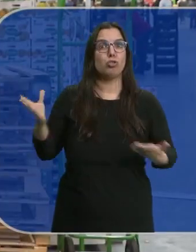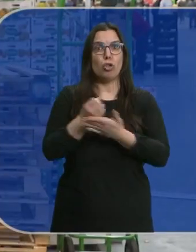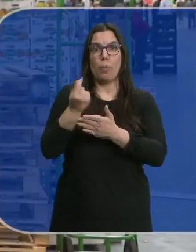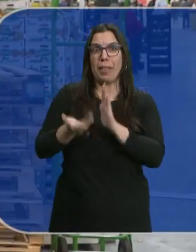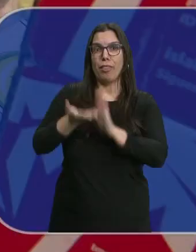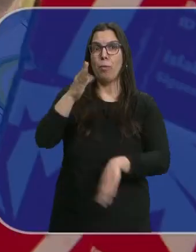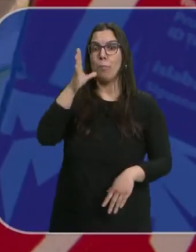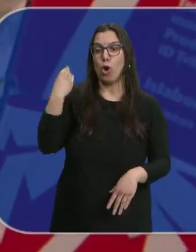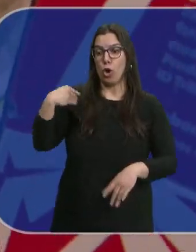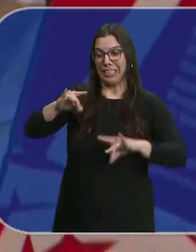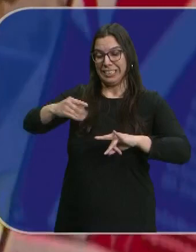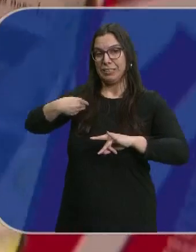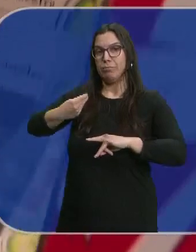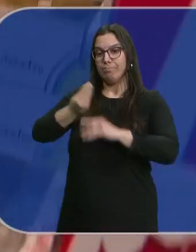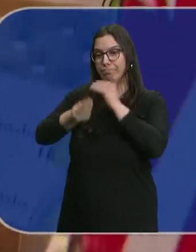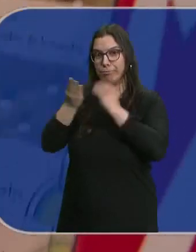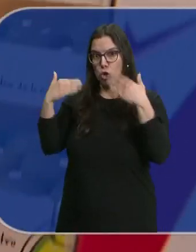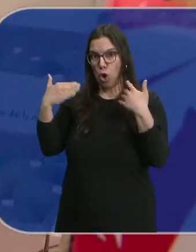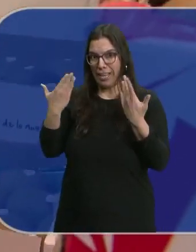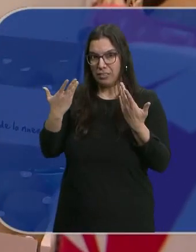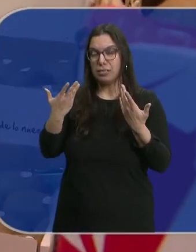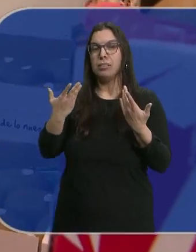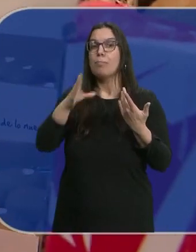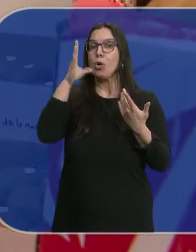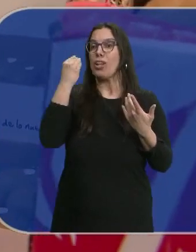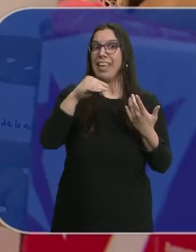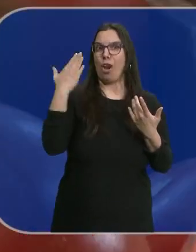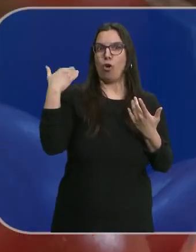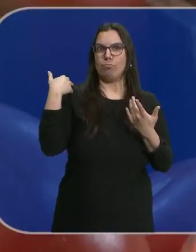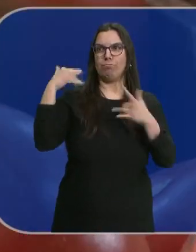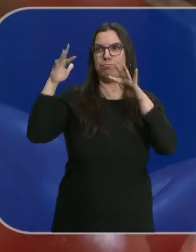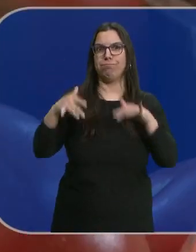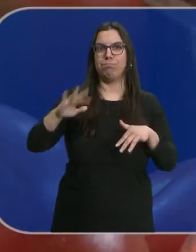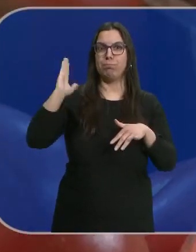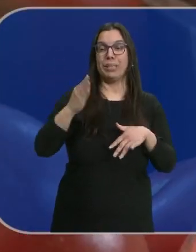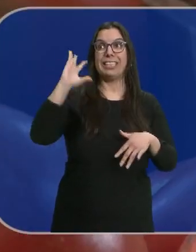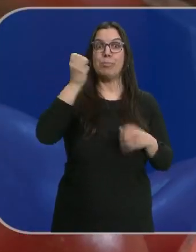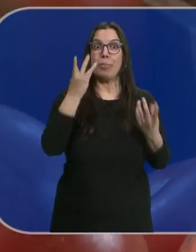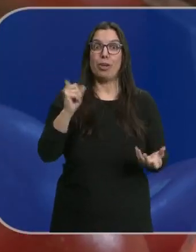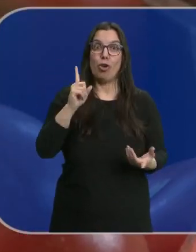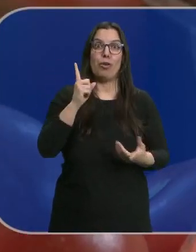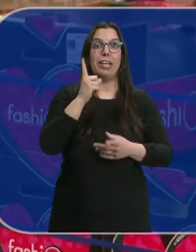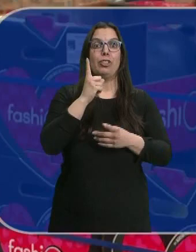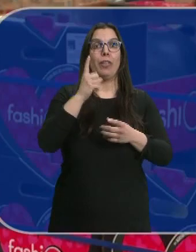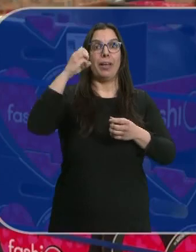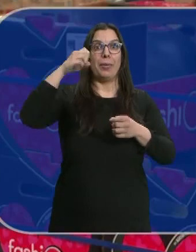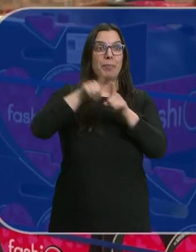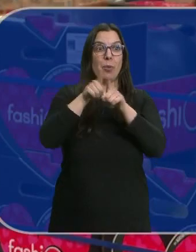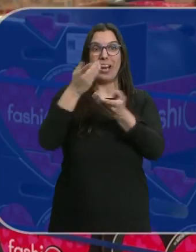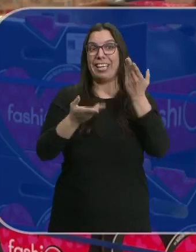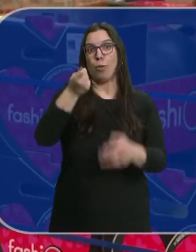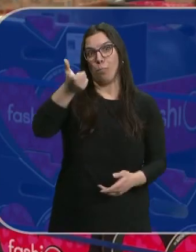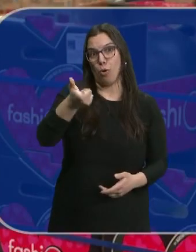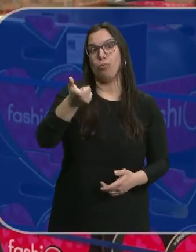porque no hay género en origen. Escasean por las heladas de los últimos días. Al no hacer buen tiempo, pues no sale. Sale muy pocos